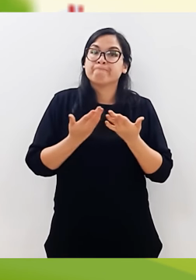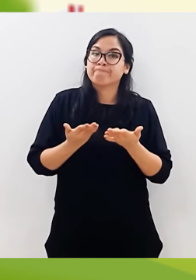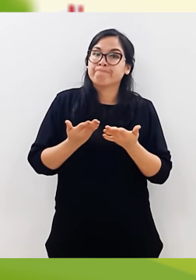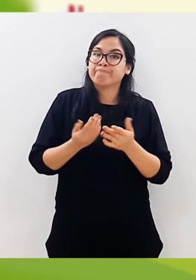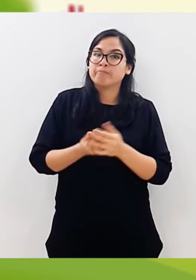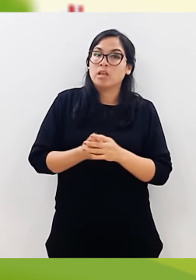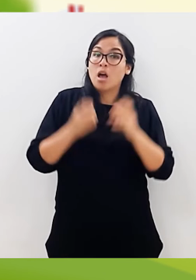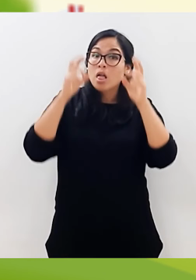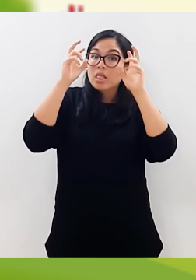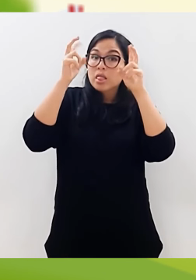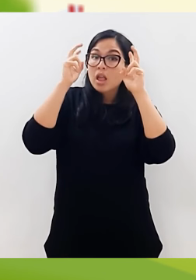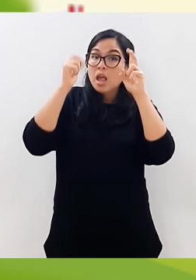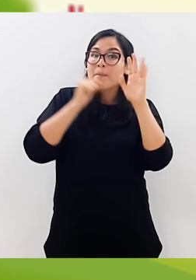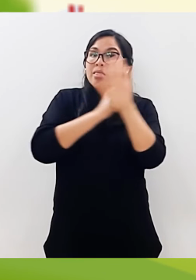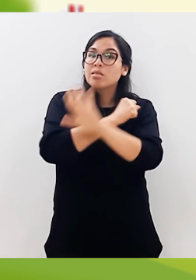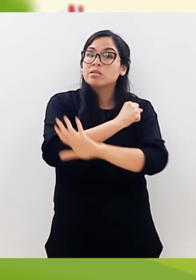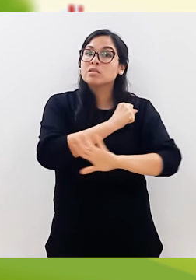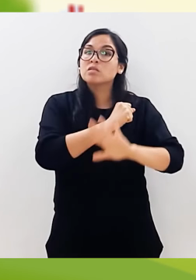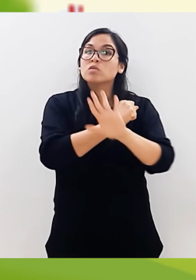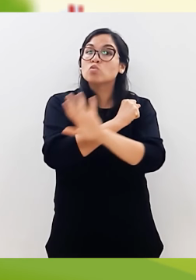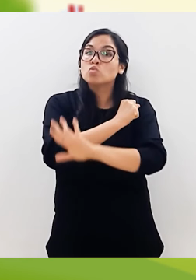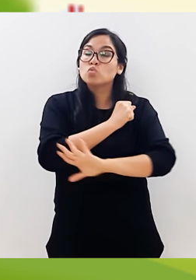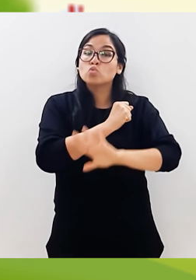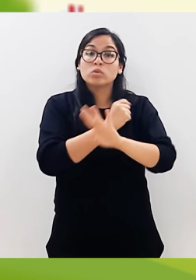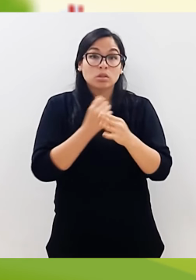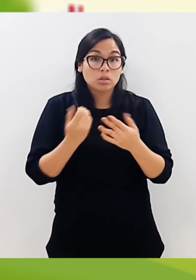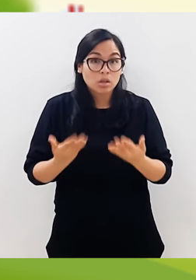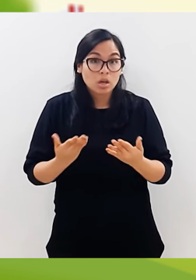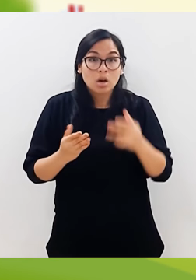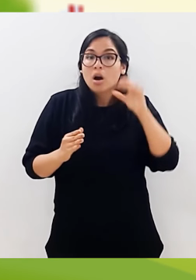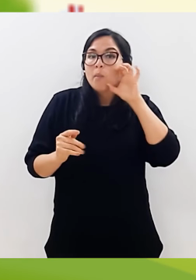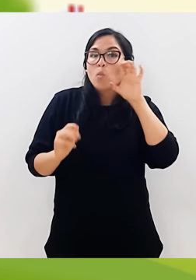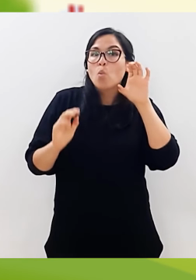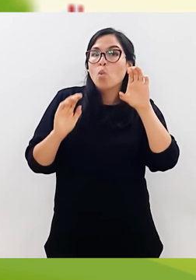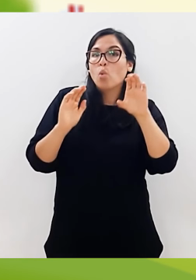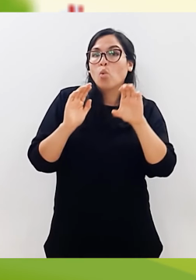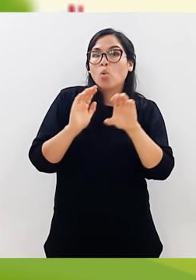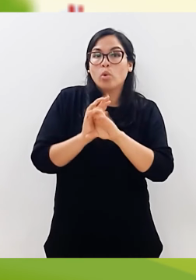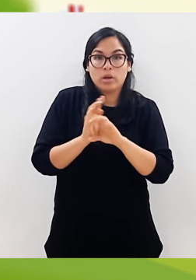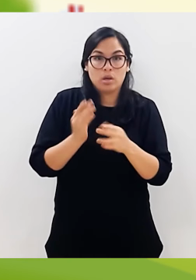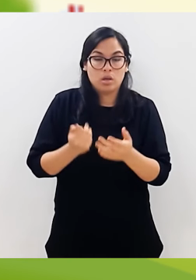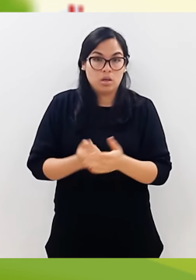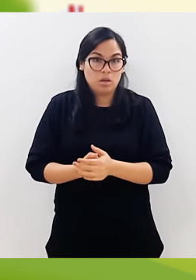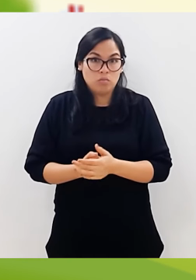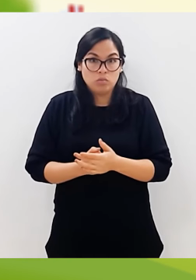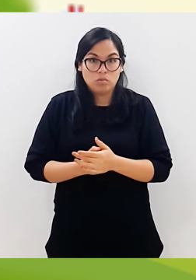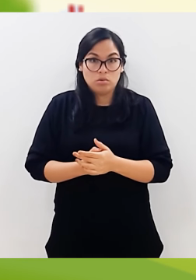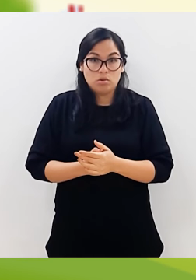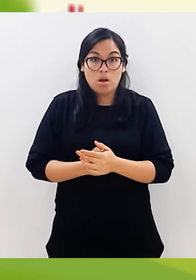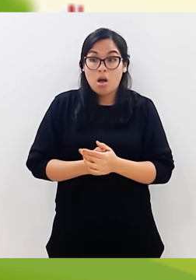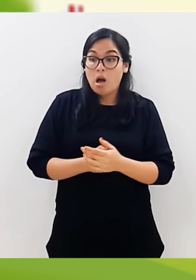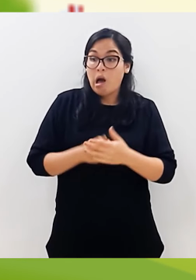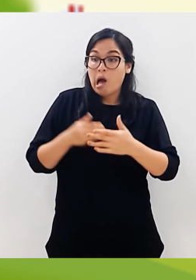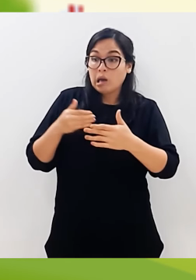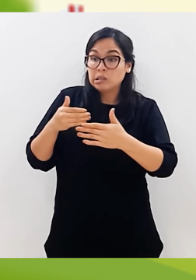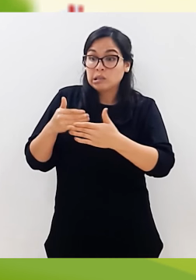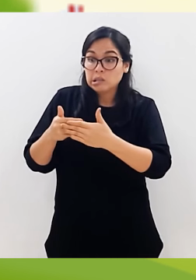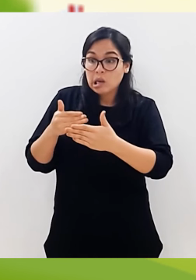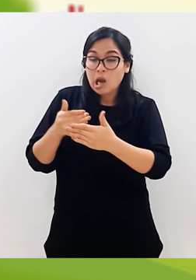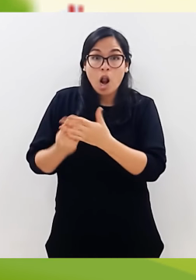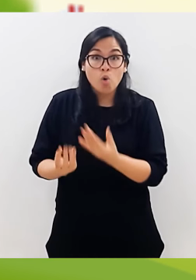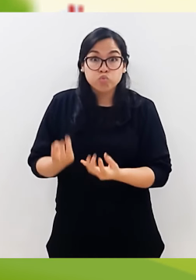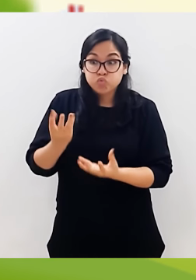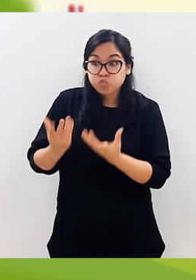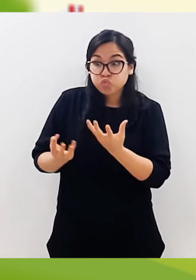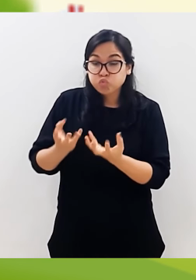con un tema de seguridad. Por ejemplo, no dejar que se acerquen a la candela